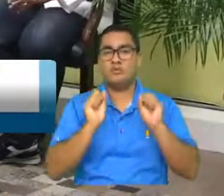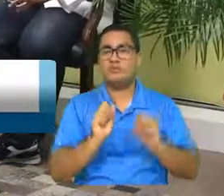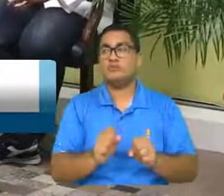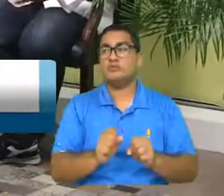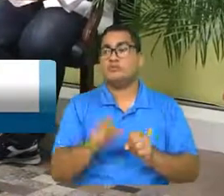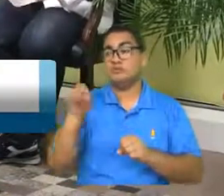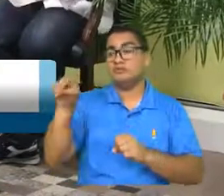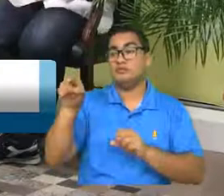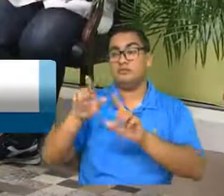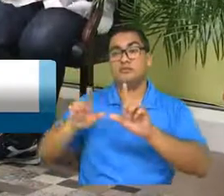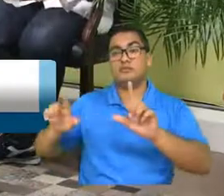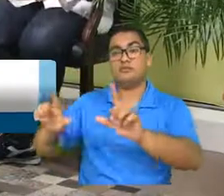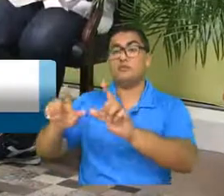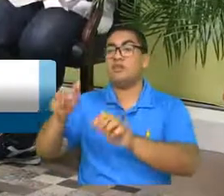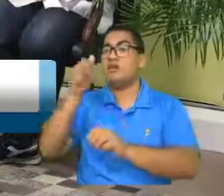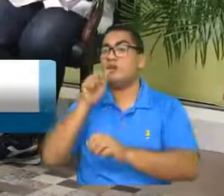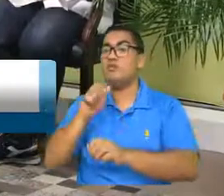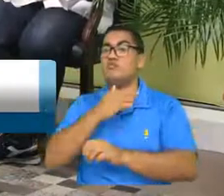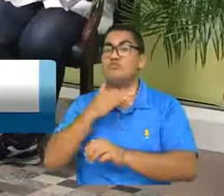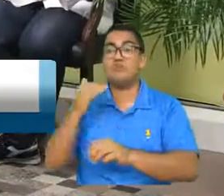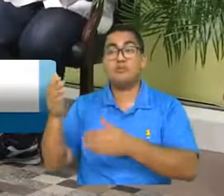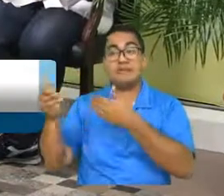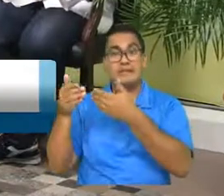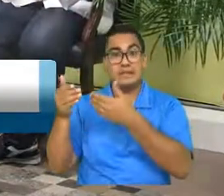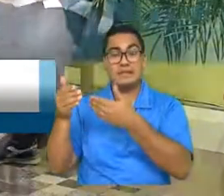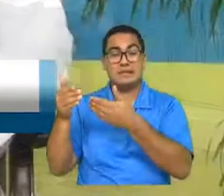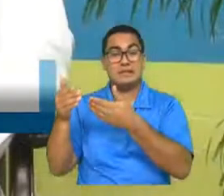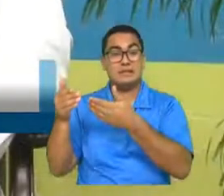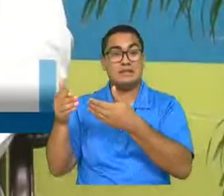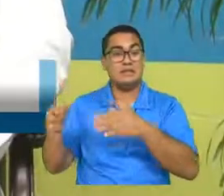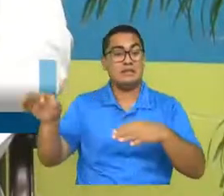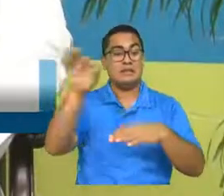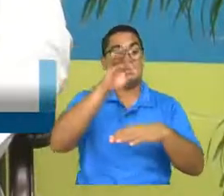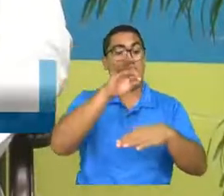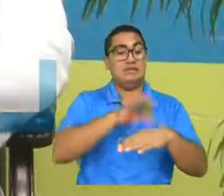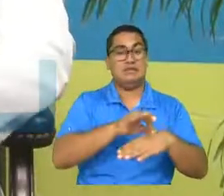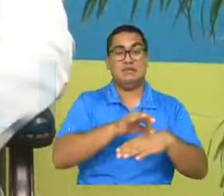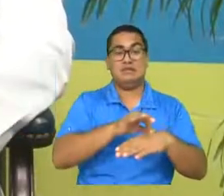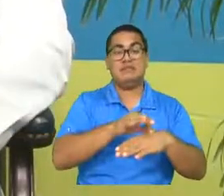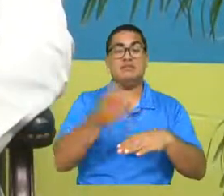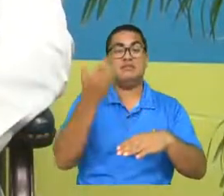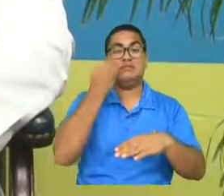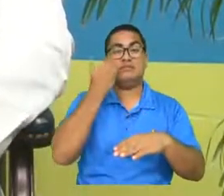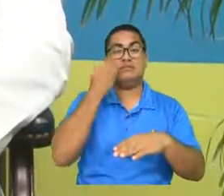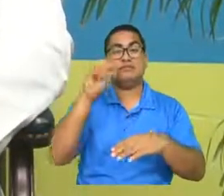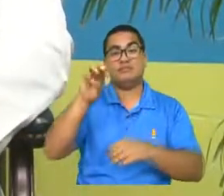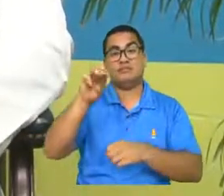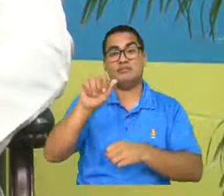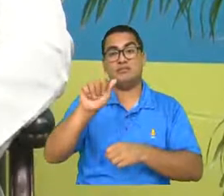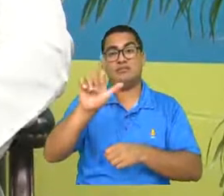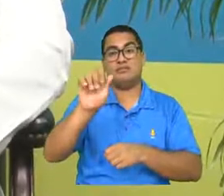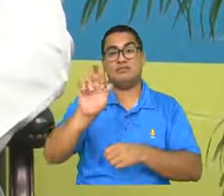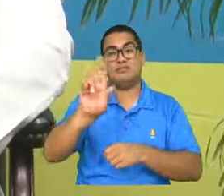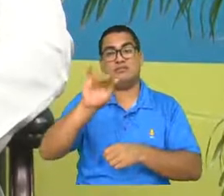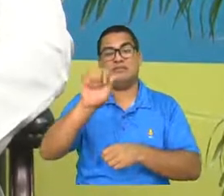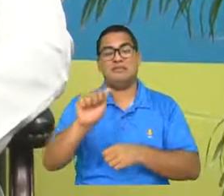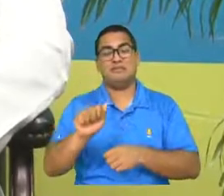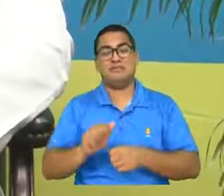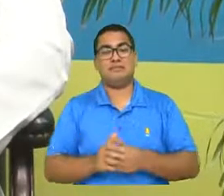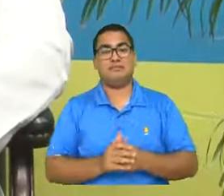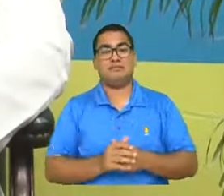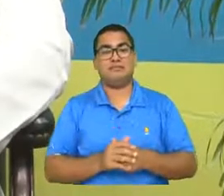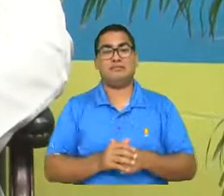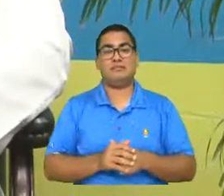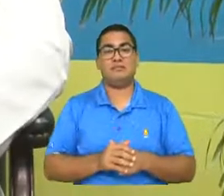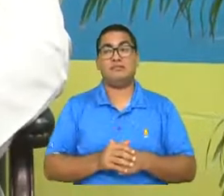la zona de donde se está haciendo la reproducción del zancudo y el zancudo de